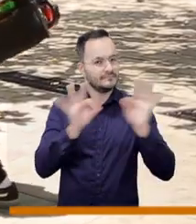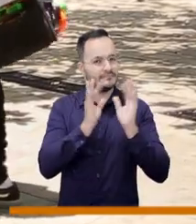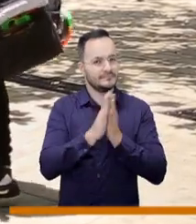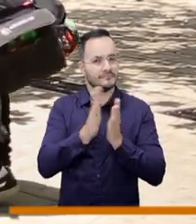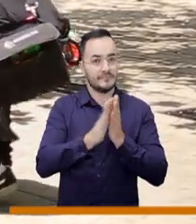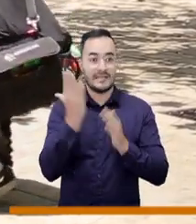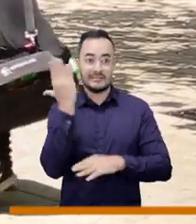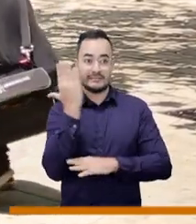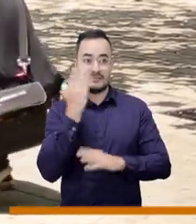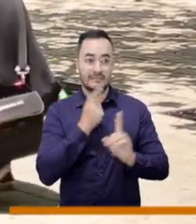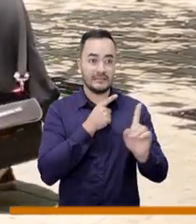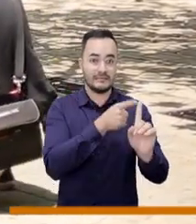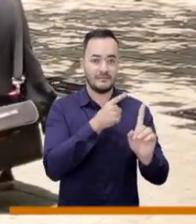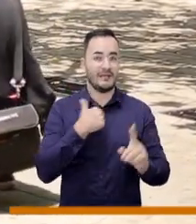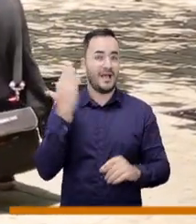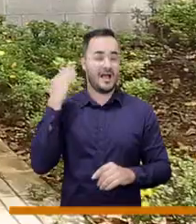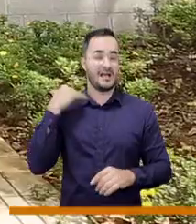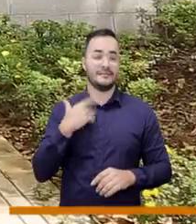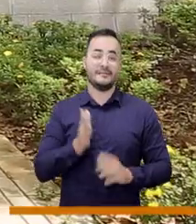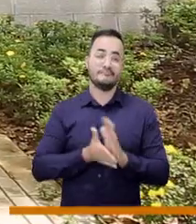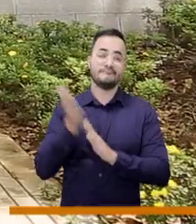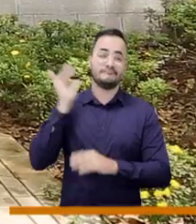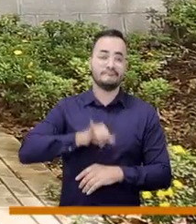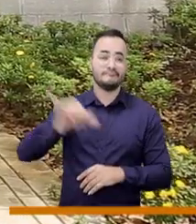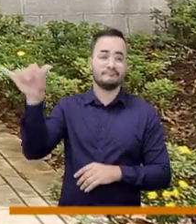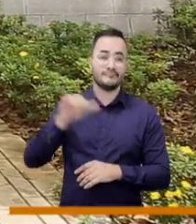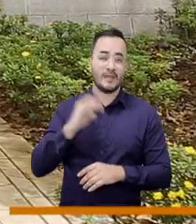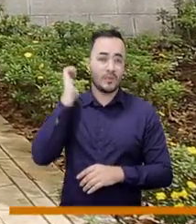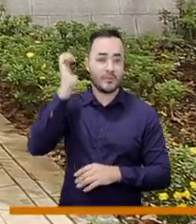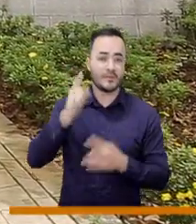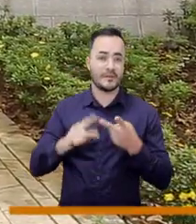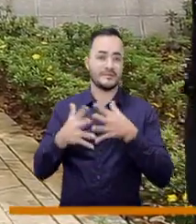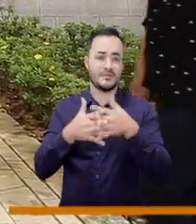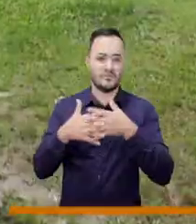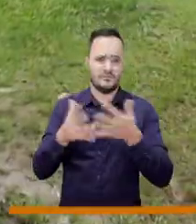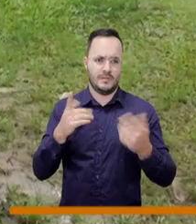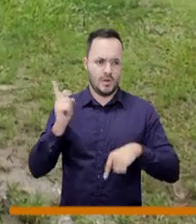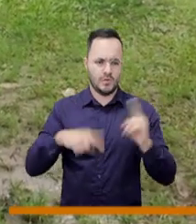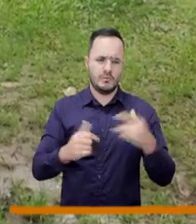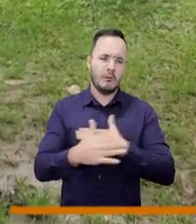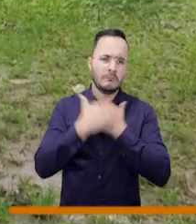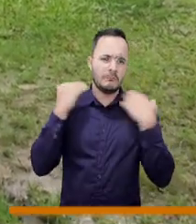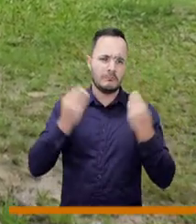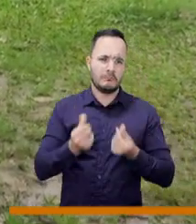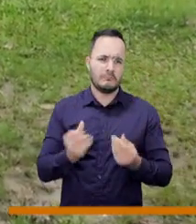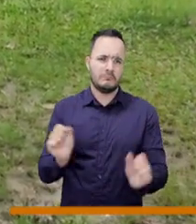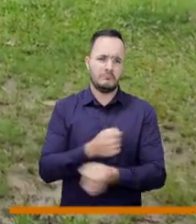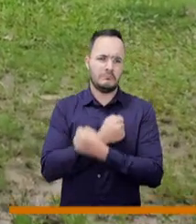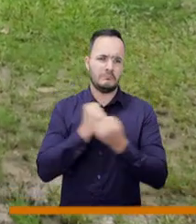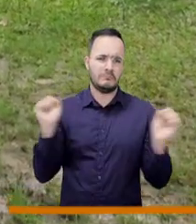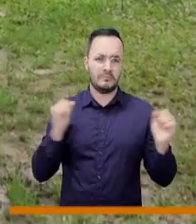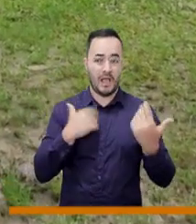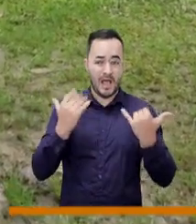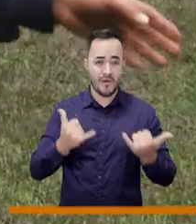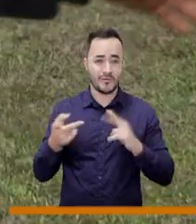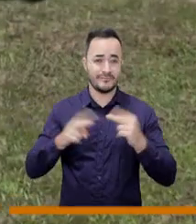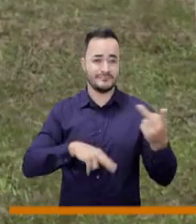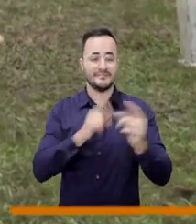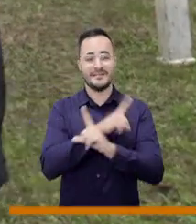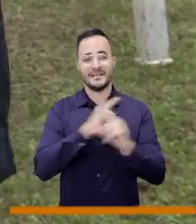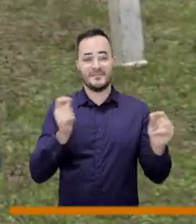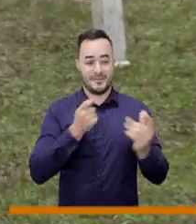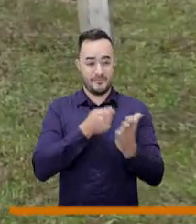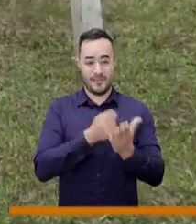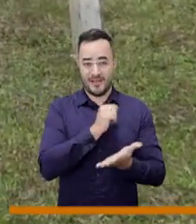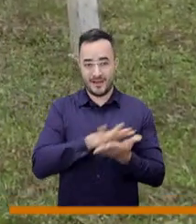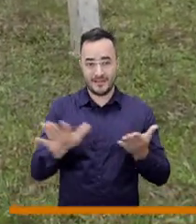importante decir que mucha gente para poder estudiar cine se tenía que ir de la ciudad a Europa, a Estados Unidos, y a veces mucha gente no lo podía hacer porque no tenía recursos. Ahora estudiar en el